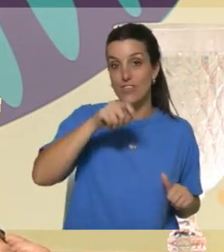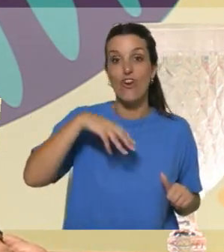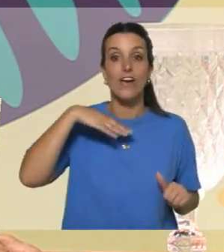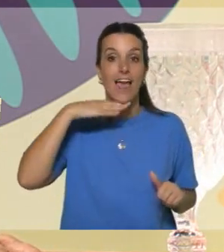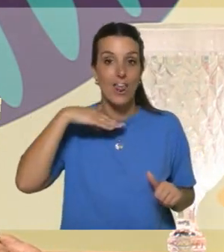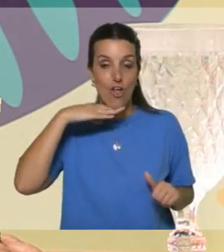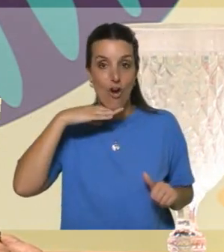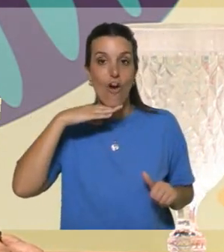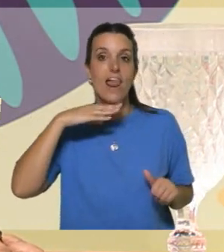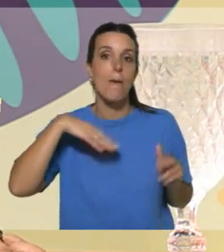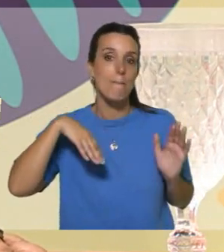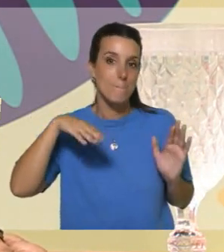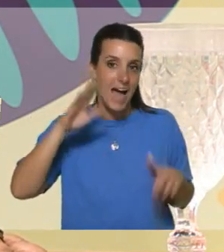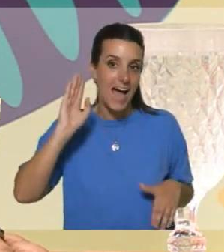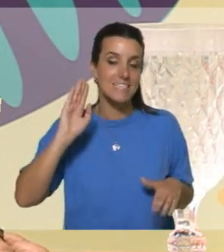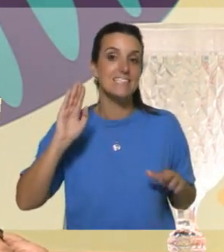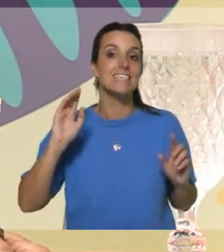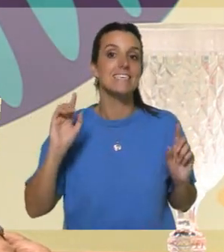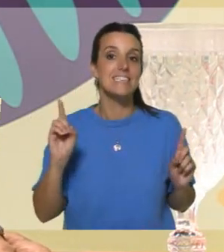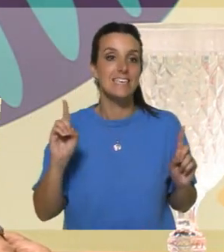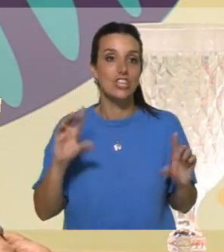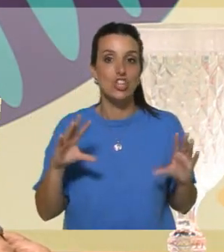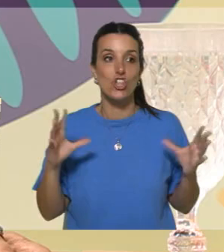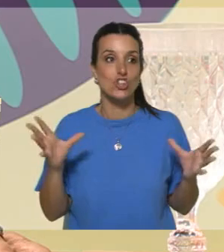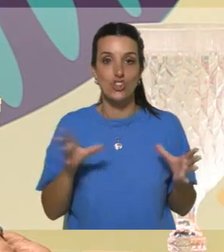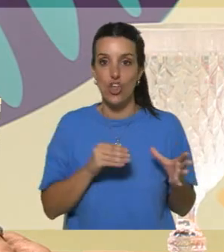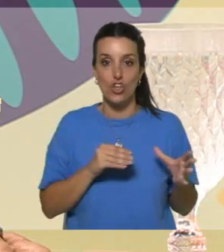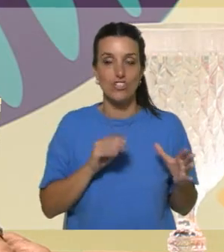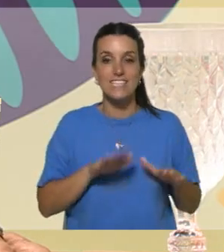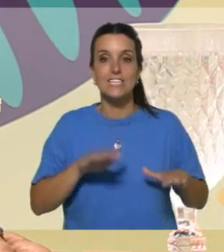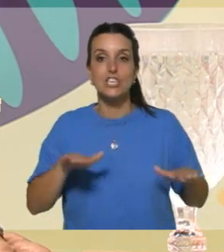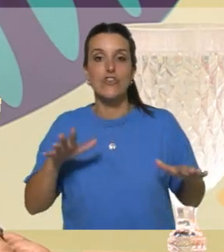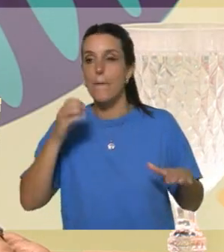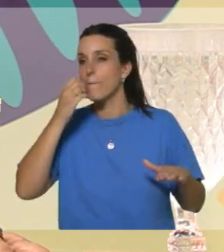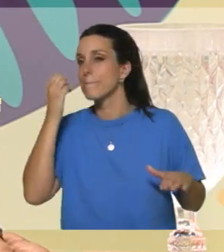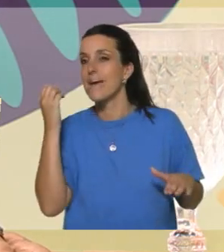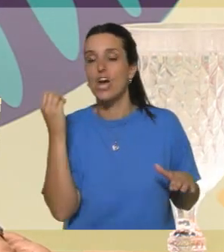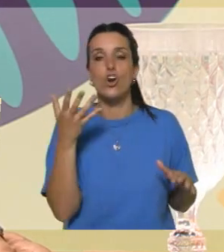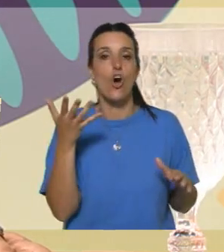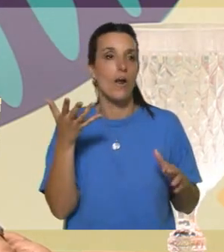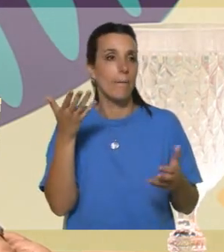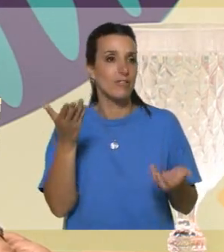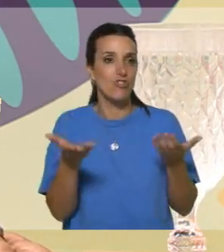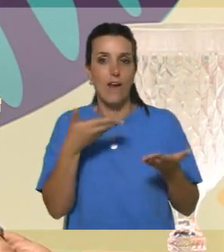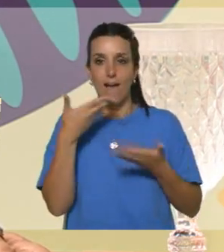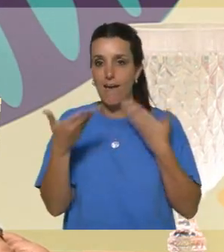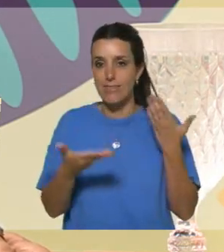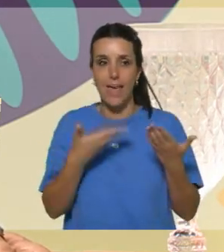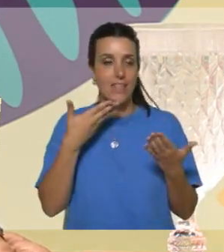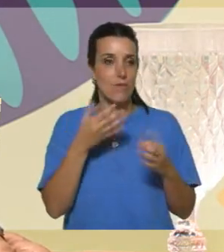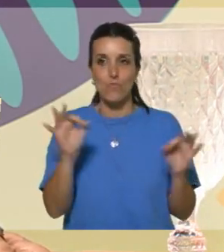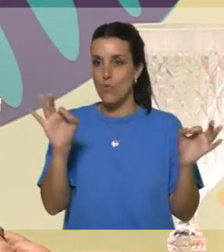Canelones, sobre todo, llevando a los chicos espectáculos con los mejores actores y cantantes,